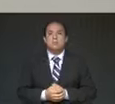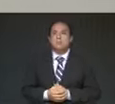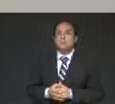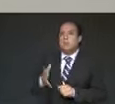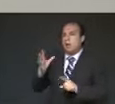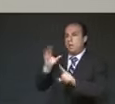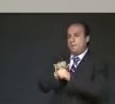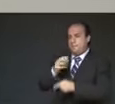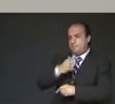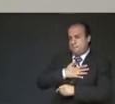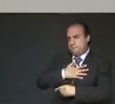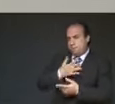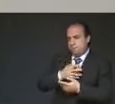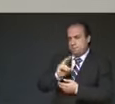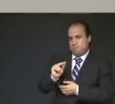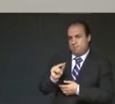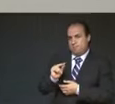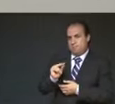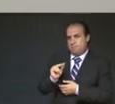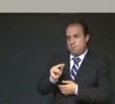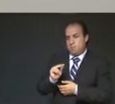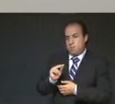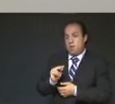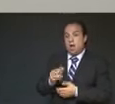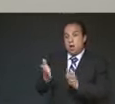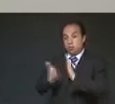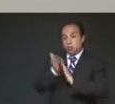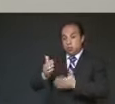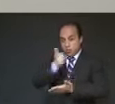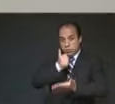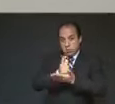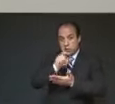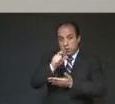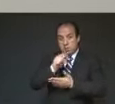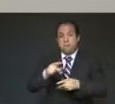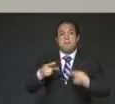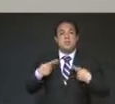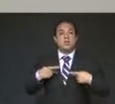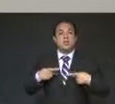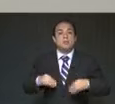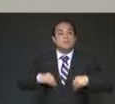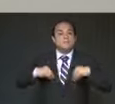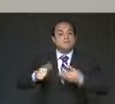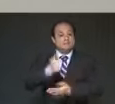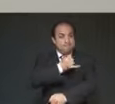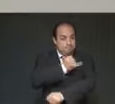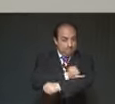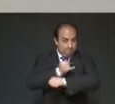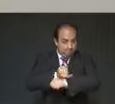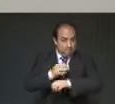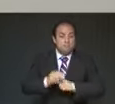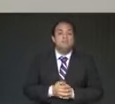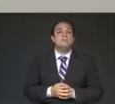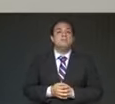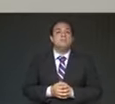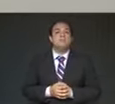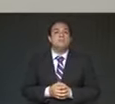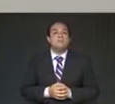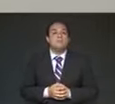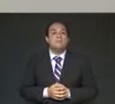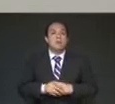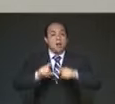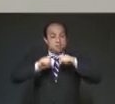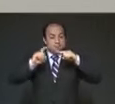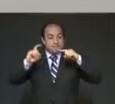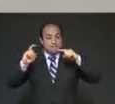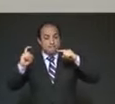personal, me parece que es un logro para la ciudad y en particular para los habitantes de Iztapalapa. Siempre lo hemos dicho, el cablebus es